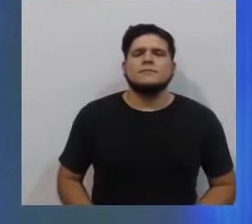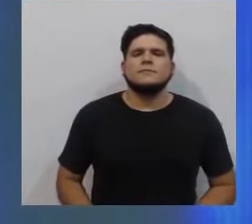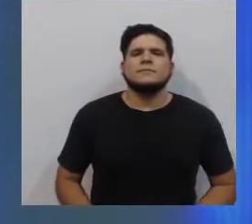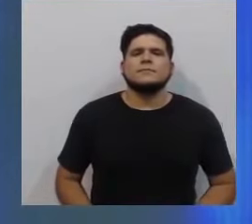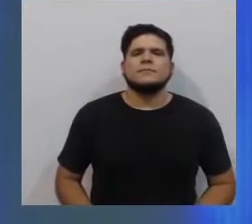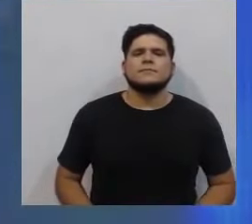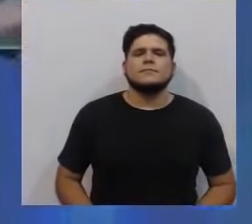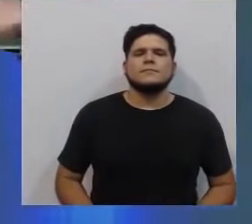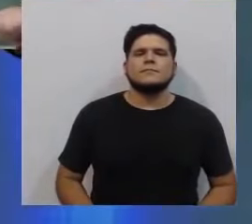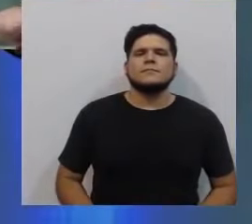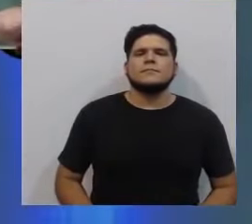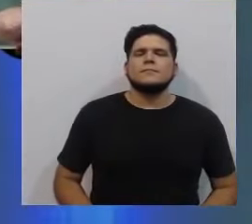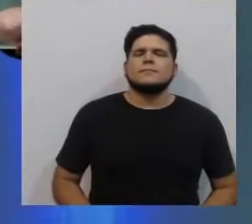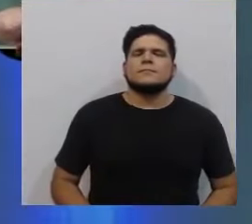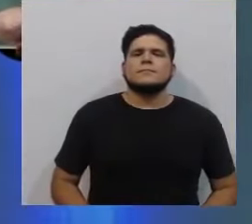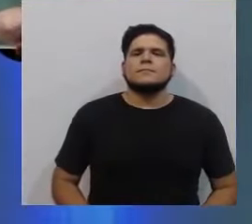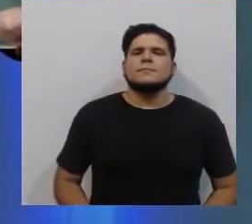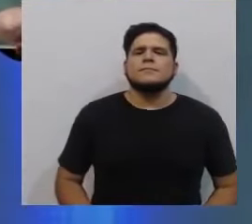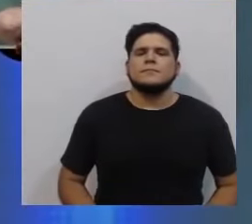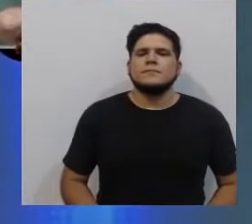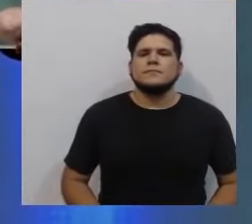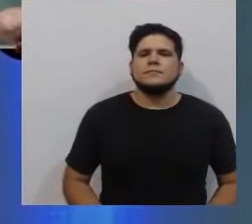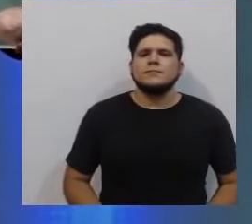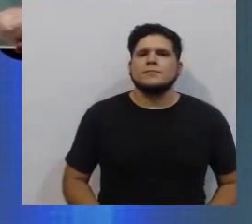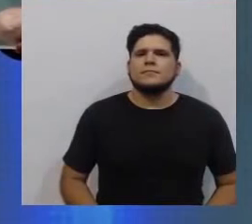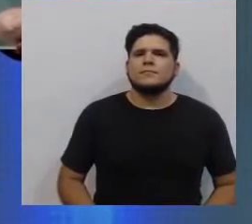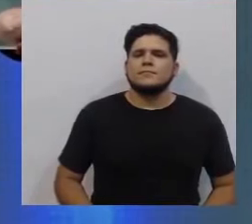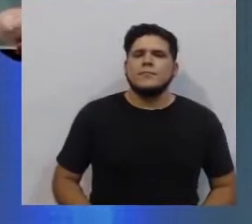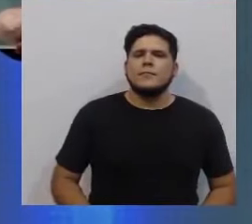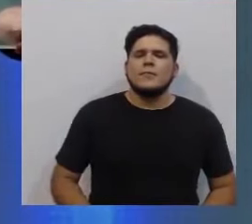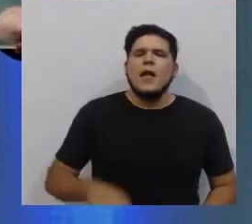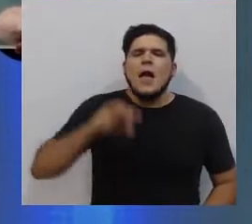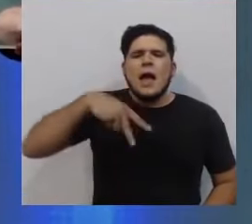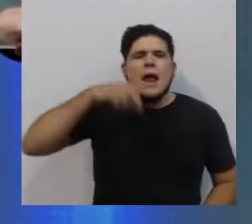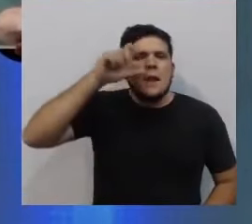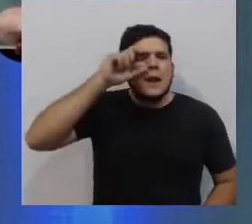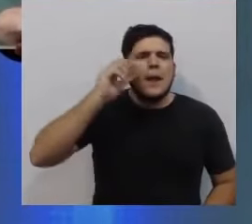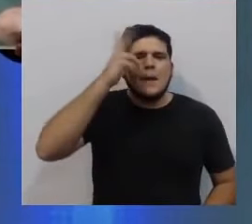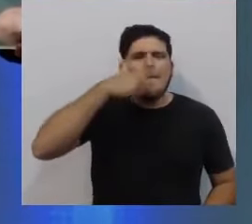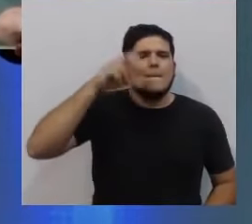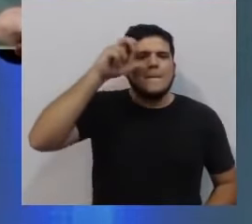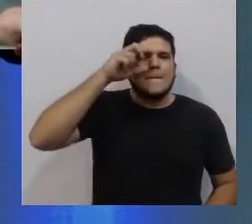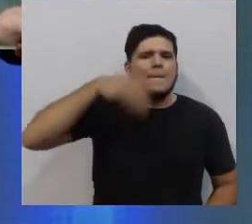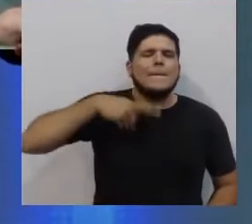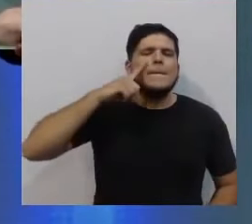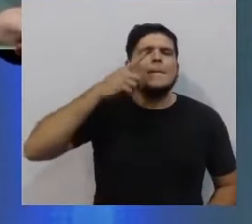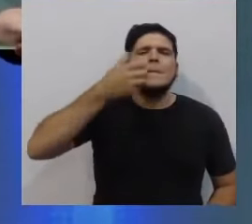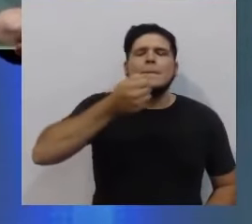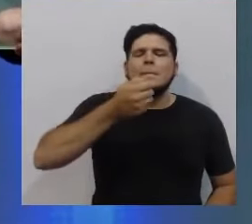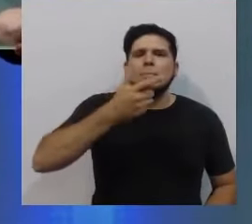les declara fíjense qué interesante como nehemías va diciendo